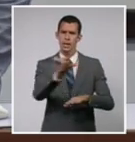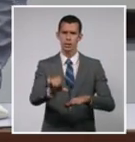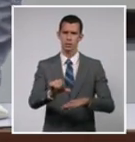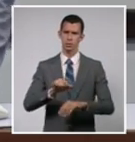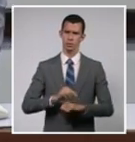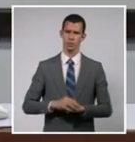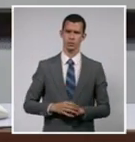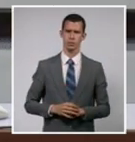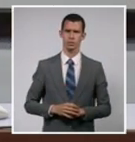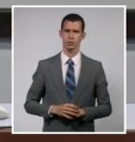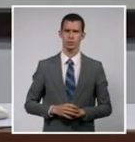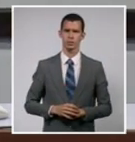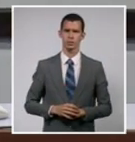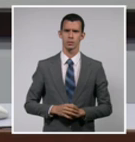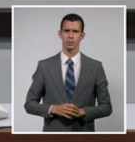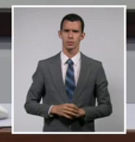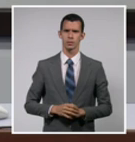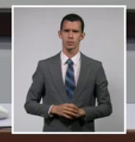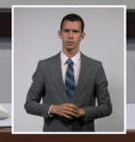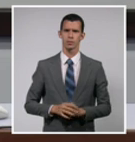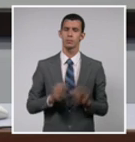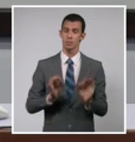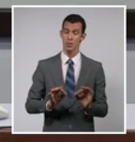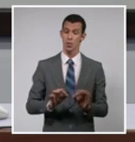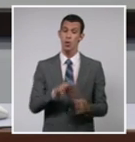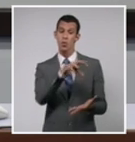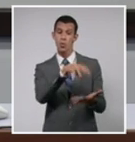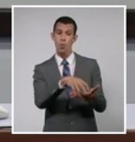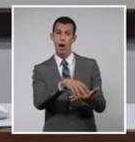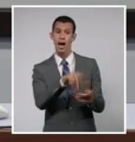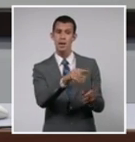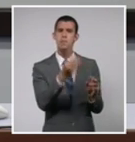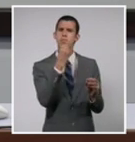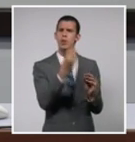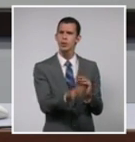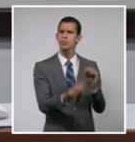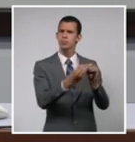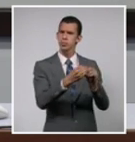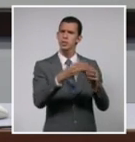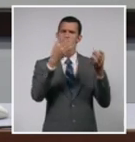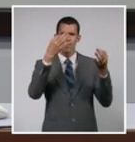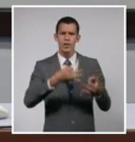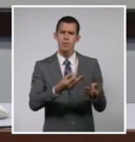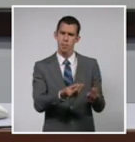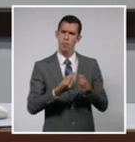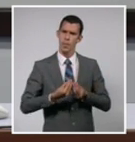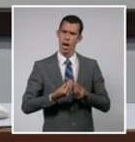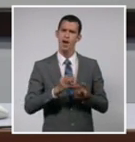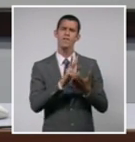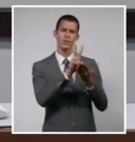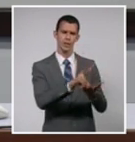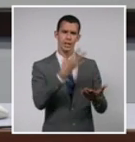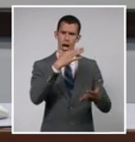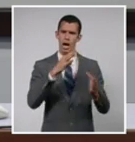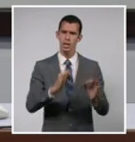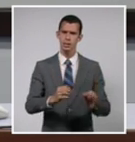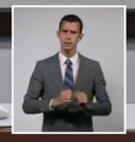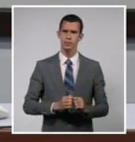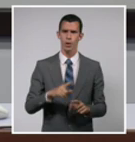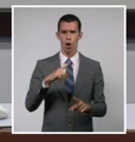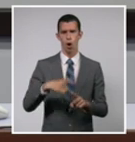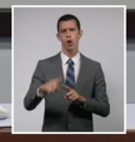en transmisión autóctona en un grupo de lugares. Hay que volver a las medidas de